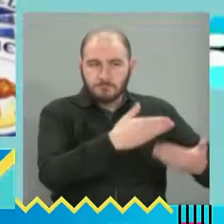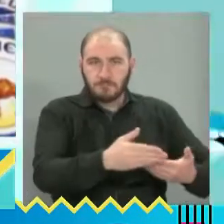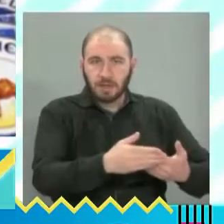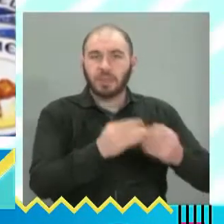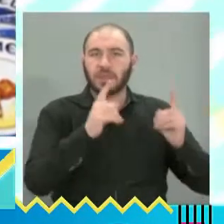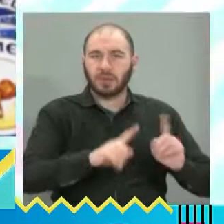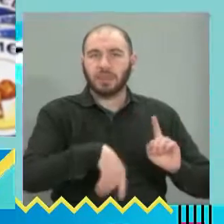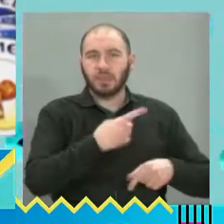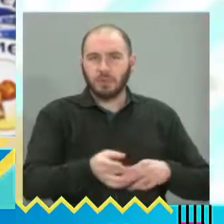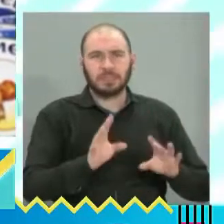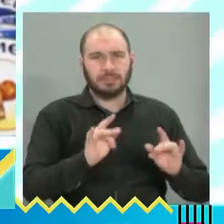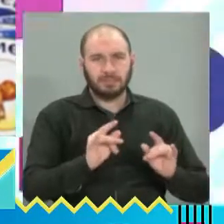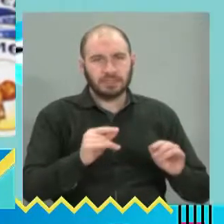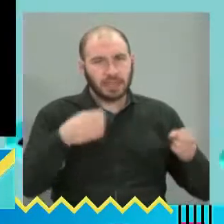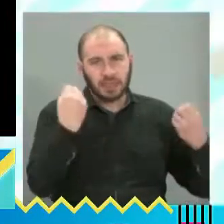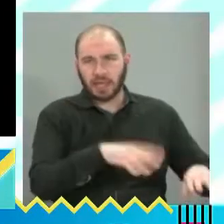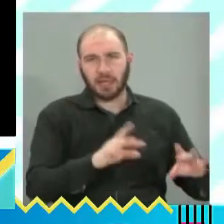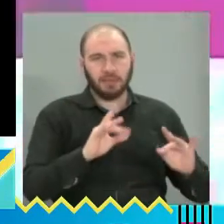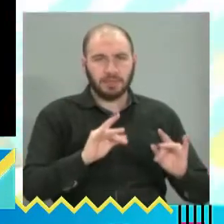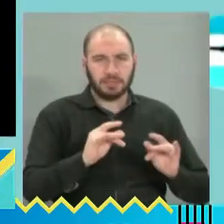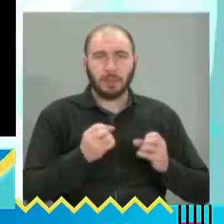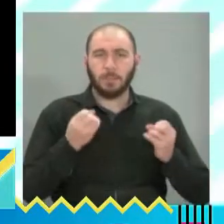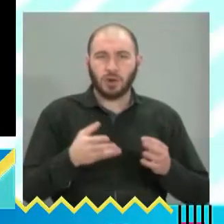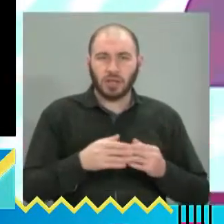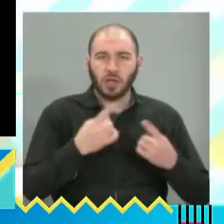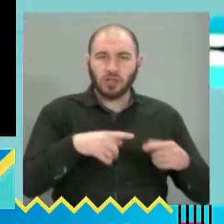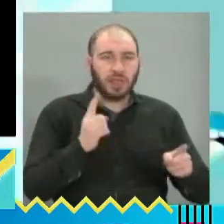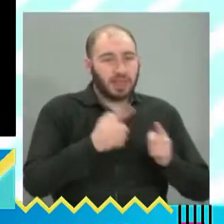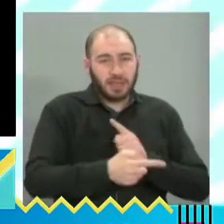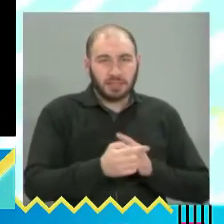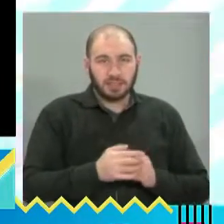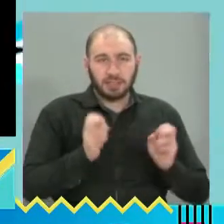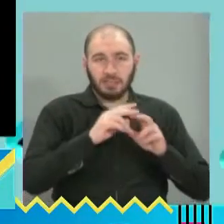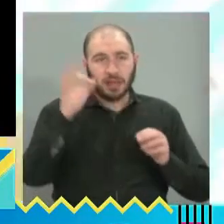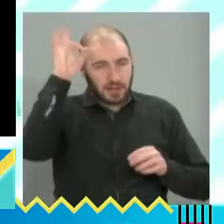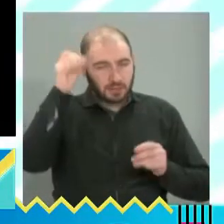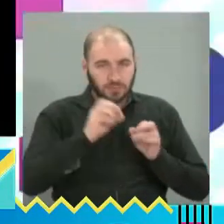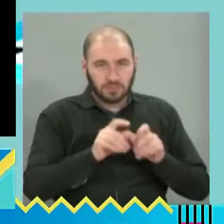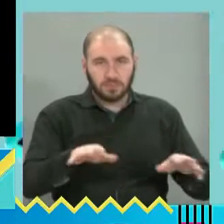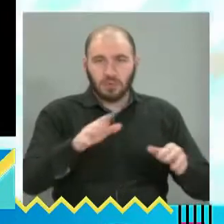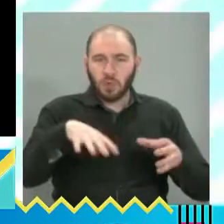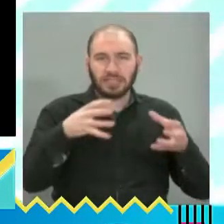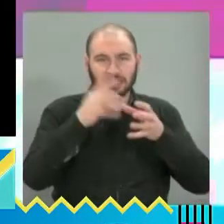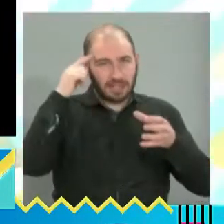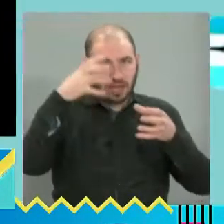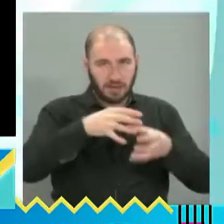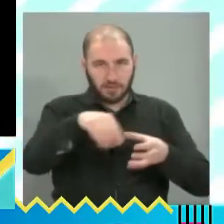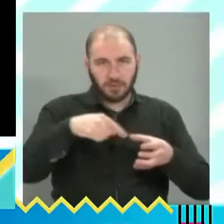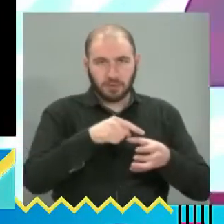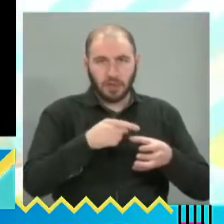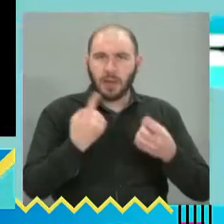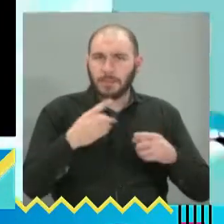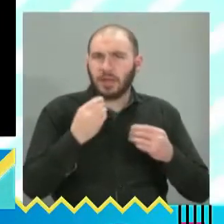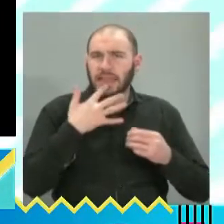se hace después muy difícil poder abandonarlo, producto de esta acción directamente de neurotransmisores y en áreas cerebrales. El tema